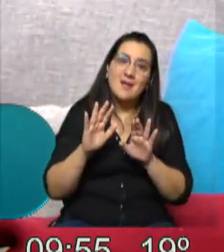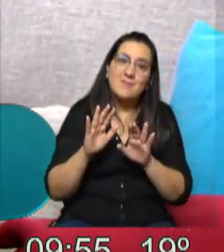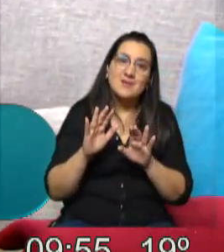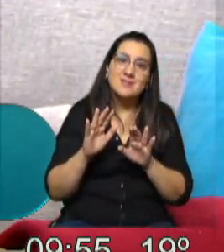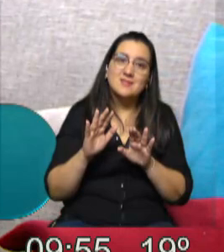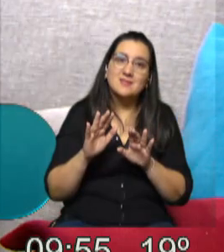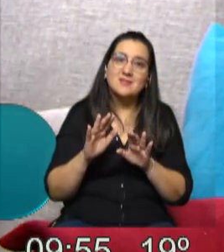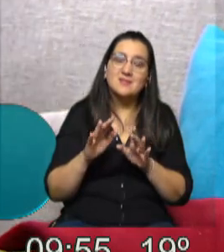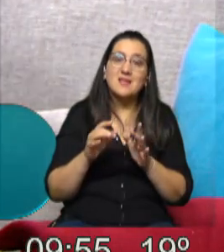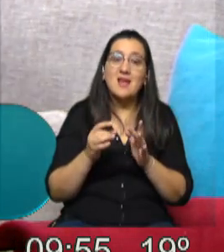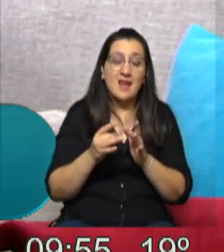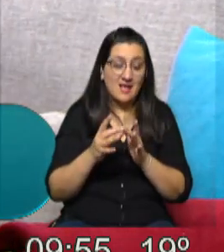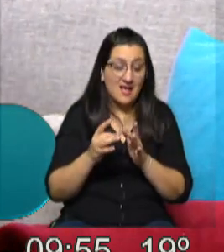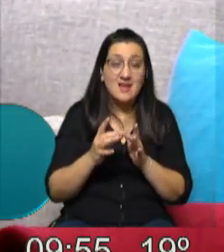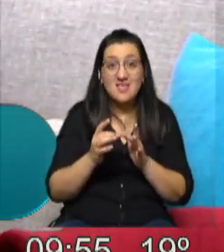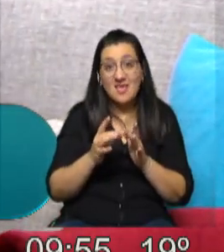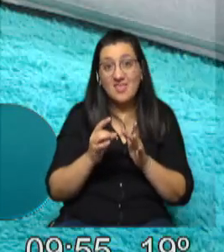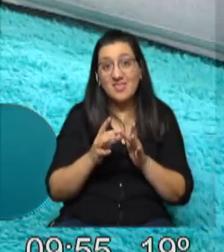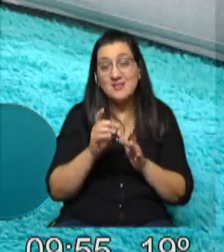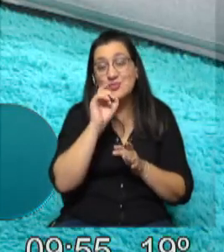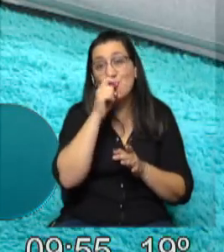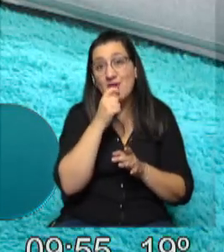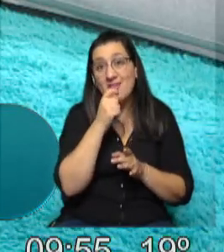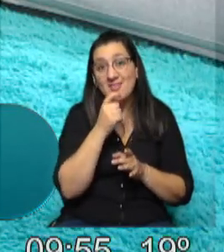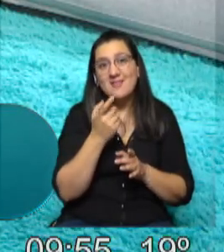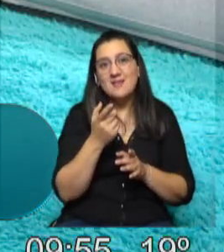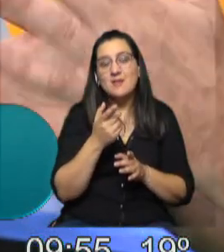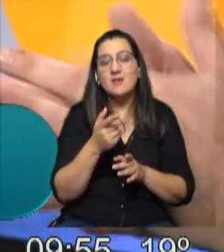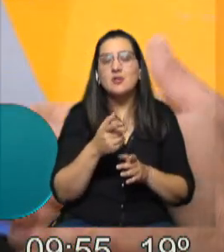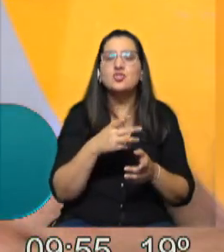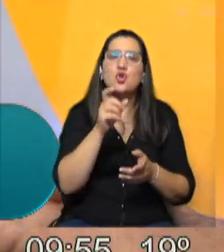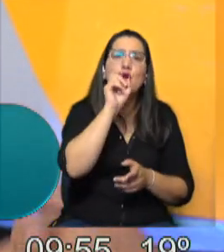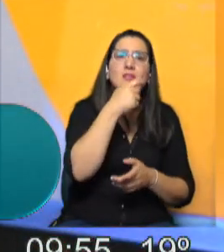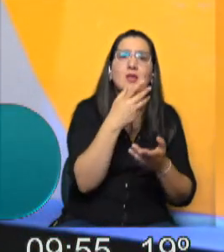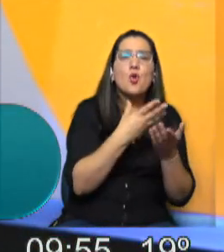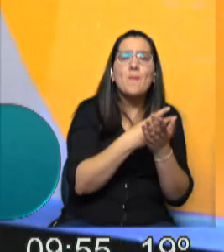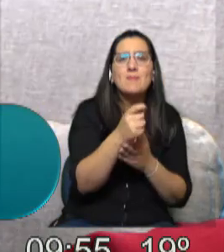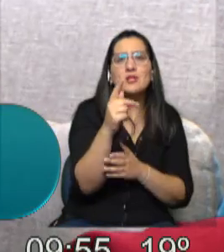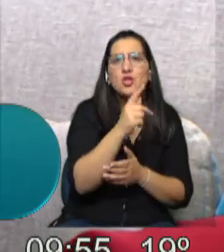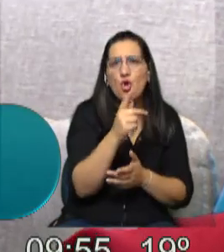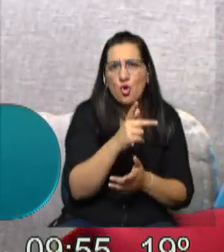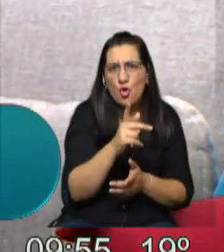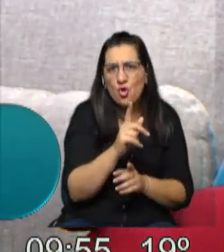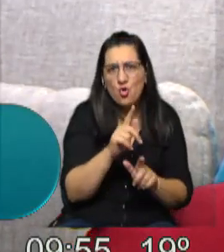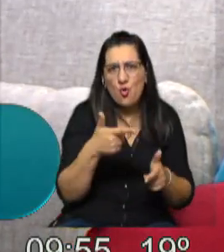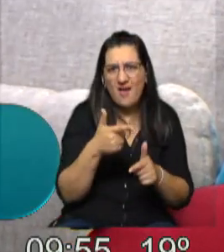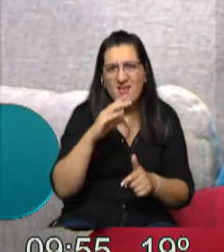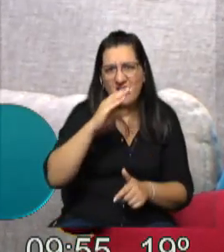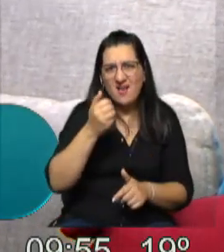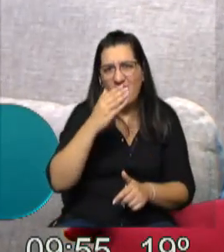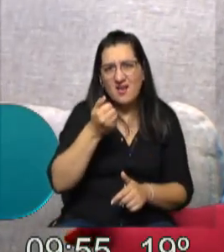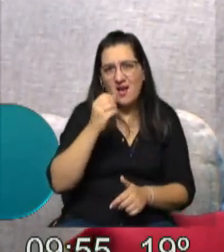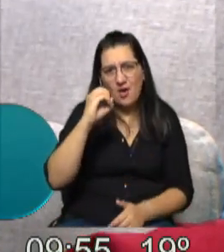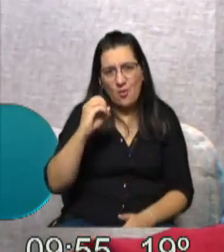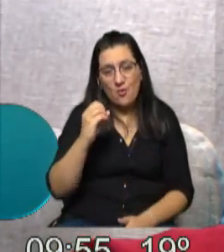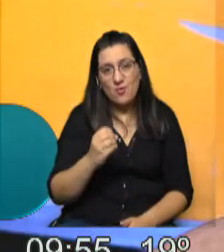la calidad del chocolate en base a la intoxicación del perro. ¿Quiere decir que los chocolates que compramos en los kiosquitos no tienen bueno, cacao? Pero